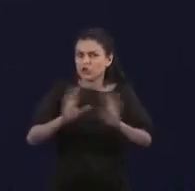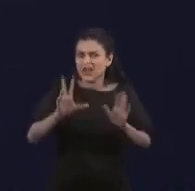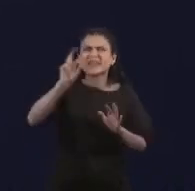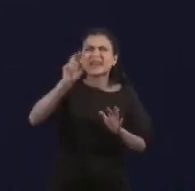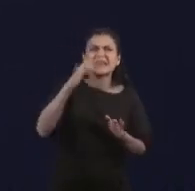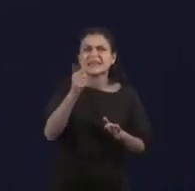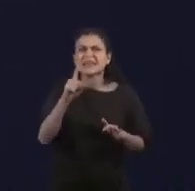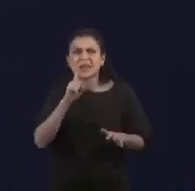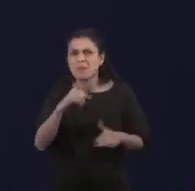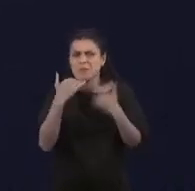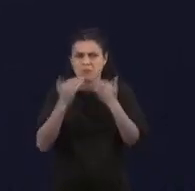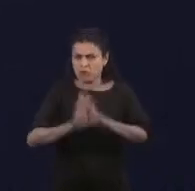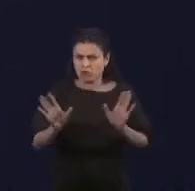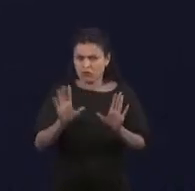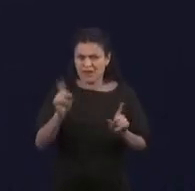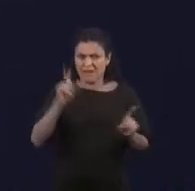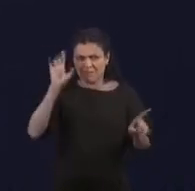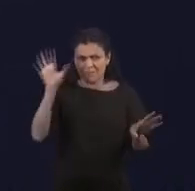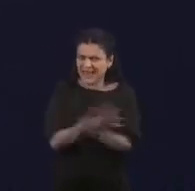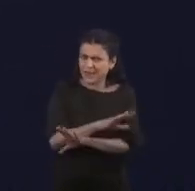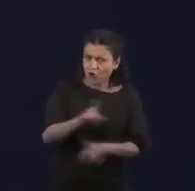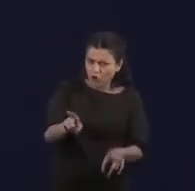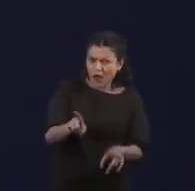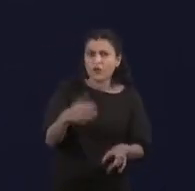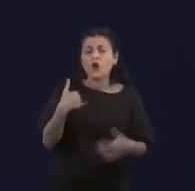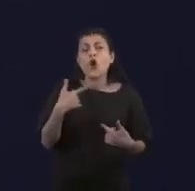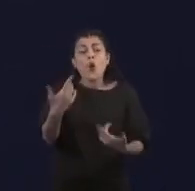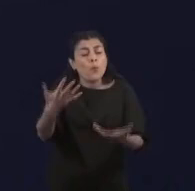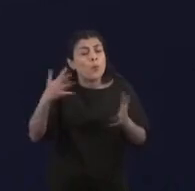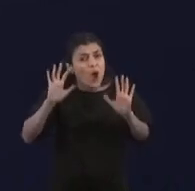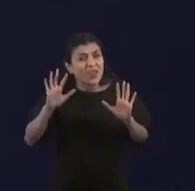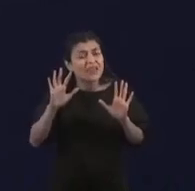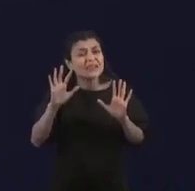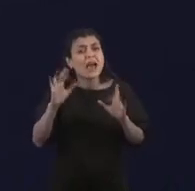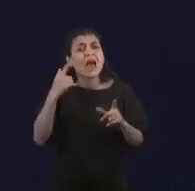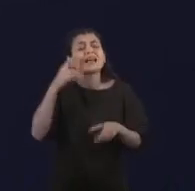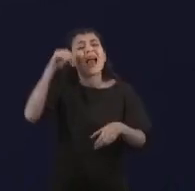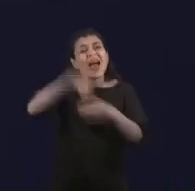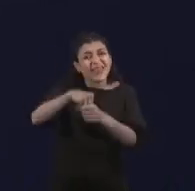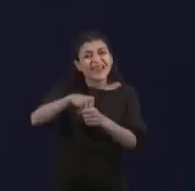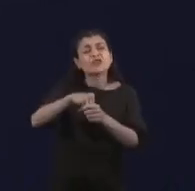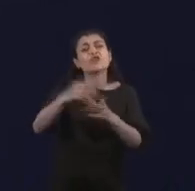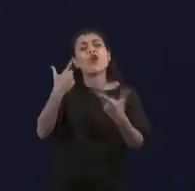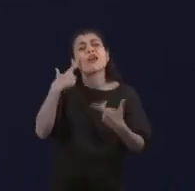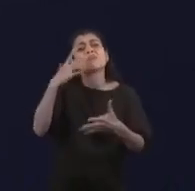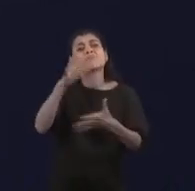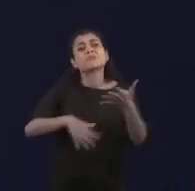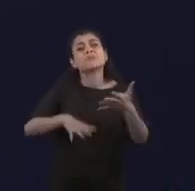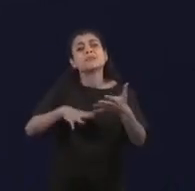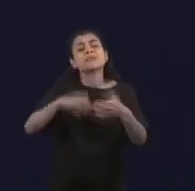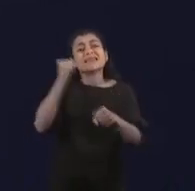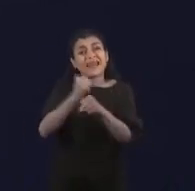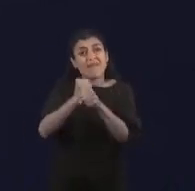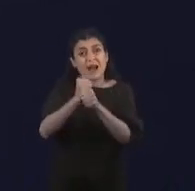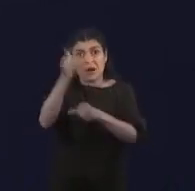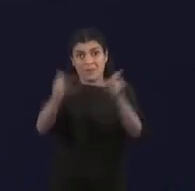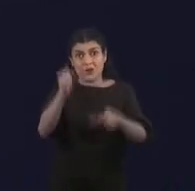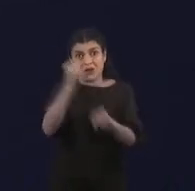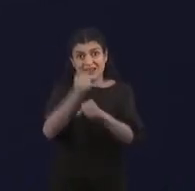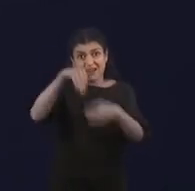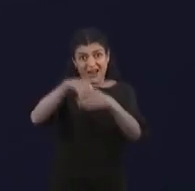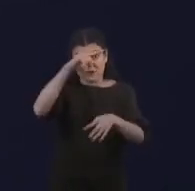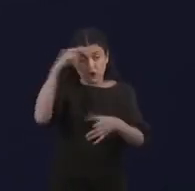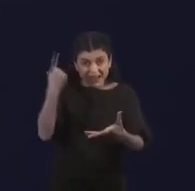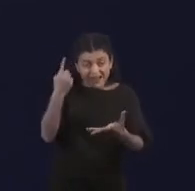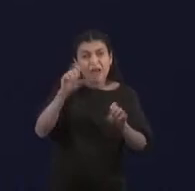a lo que se quisieron referir es a lo que siempre dijimos, que había un universo en torno a los 70.000 contratos que estaban en permanente revisión. De